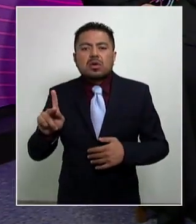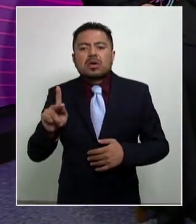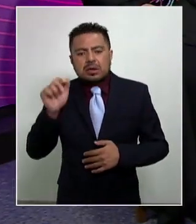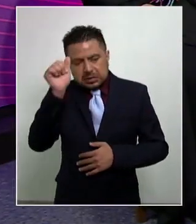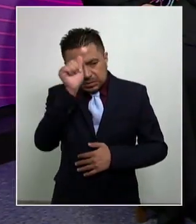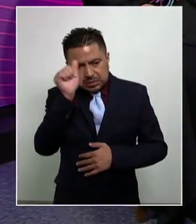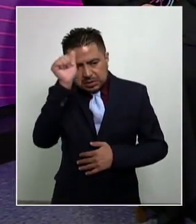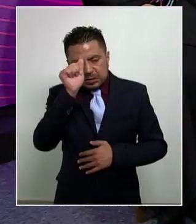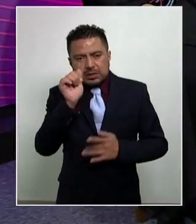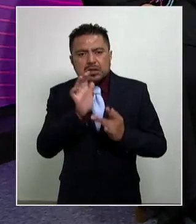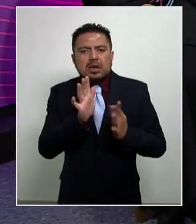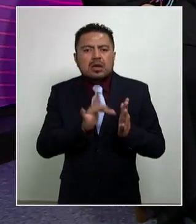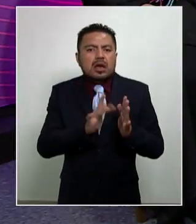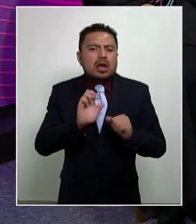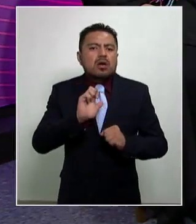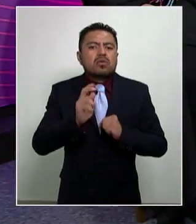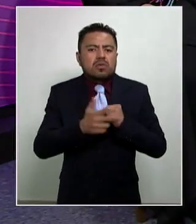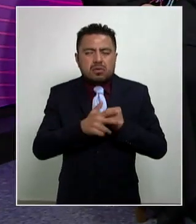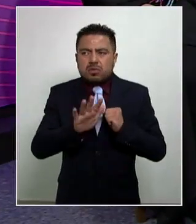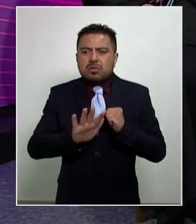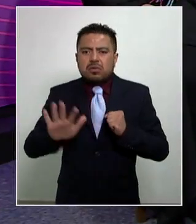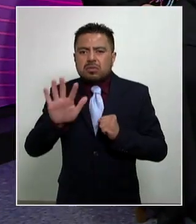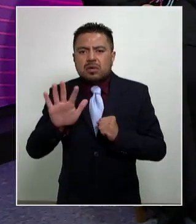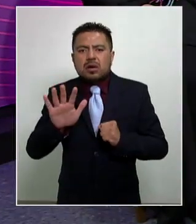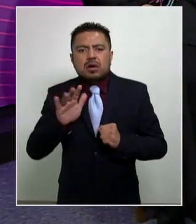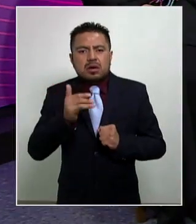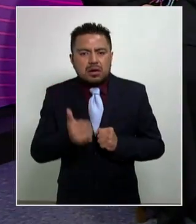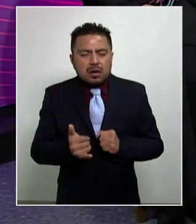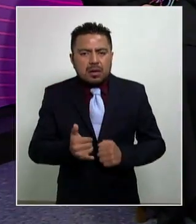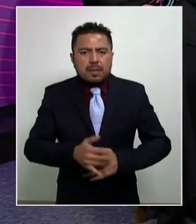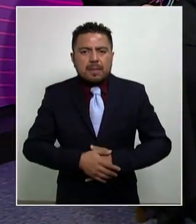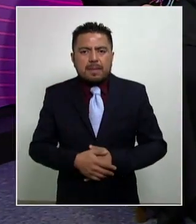sacerdotes jesuitas europeos. Y